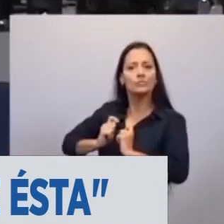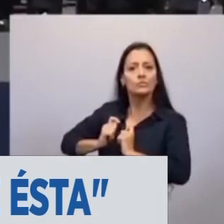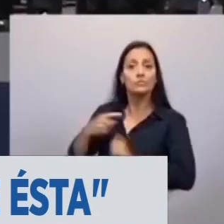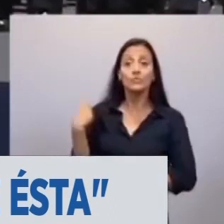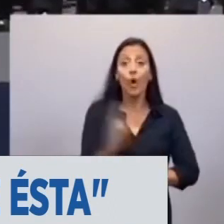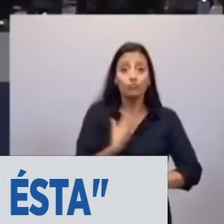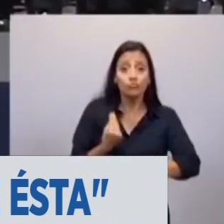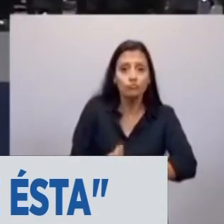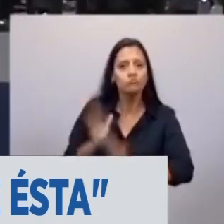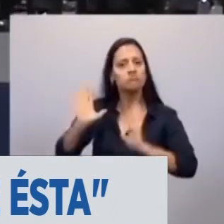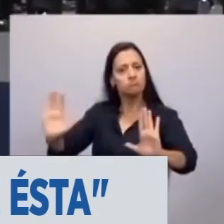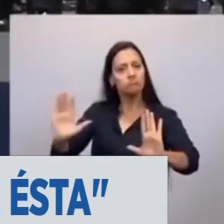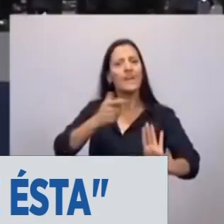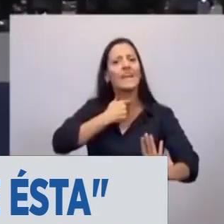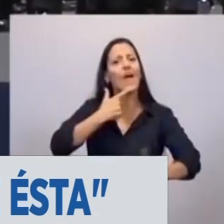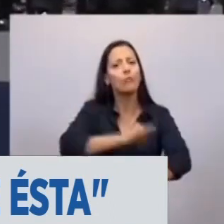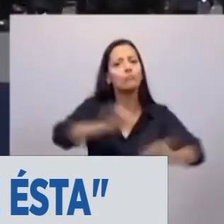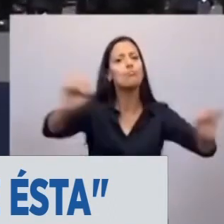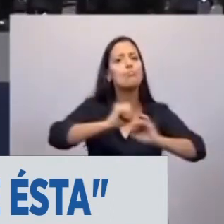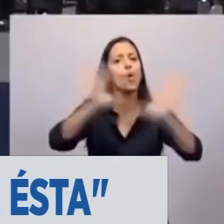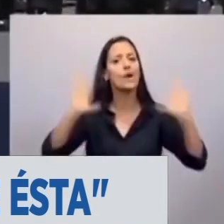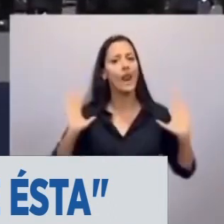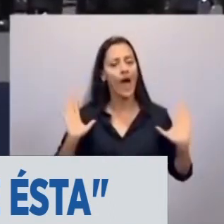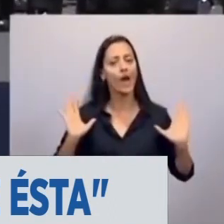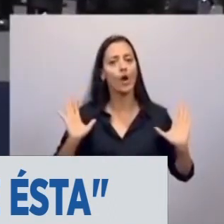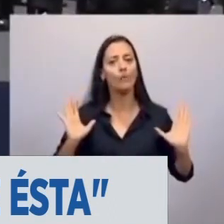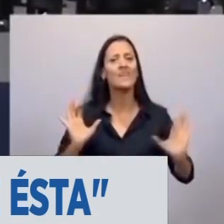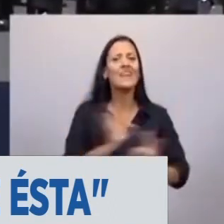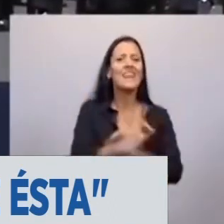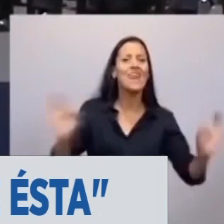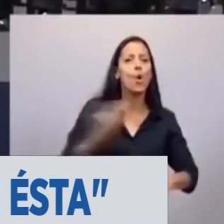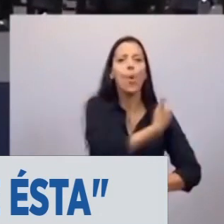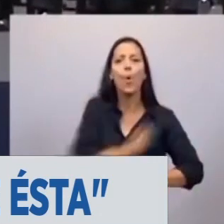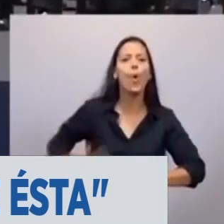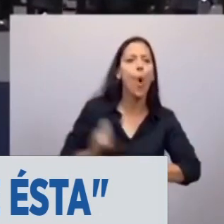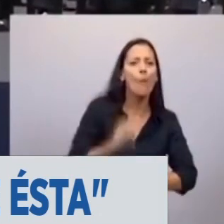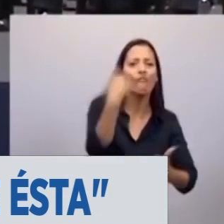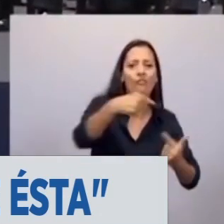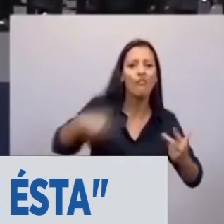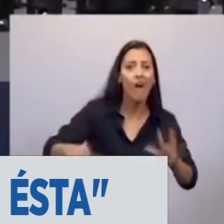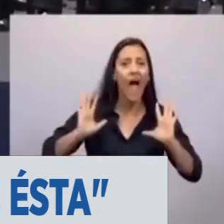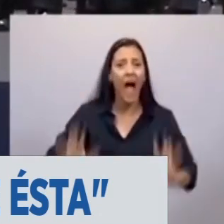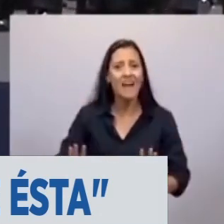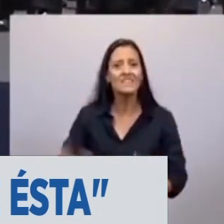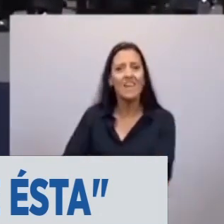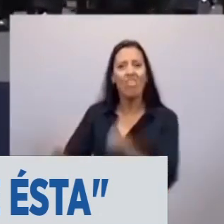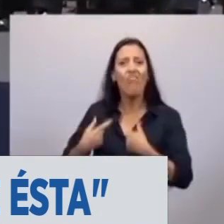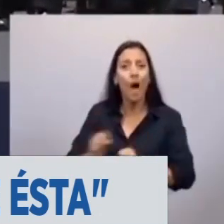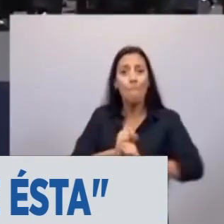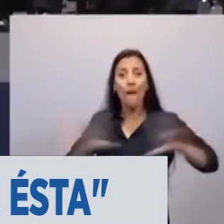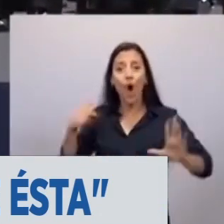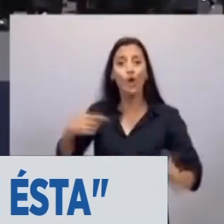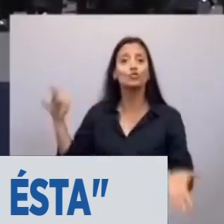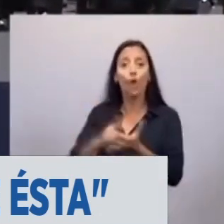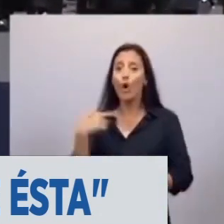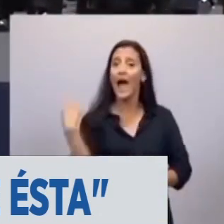Dejen que sea muy claro en esto. Ningún gobierno ha recibido una herencia peor que la que